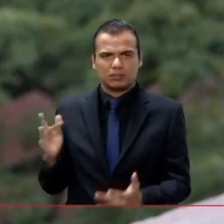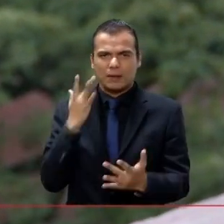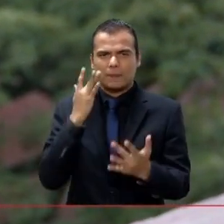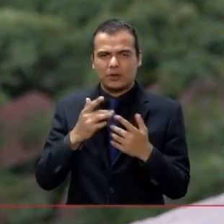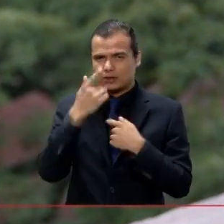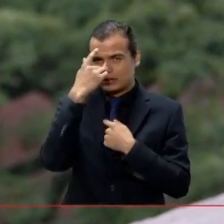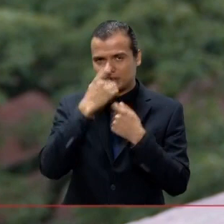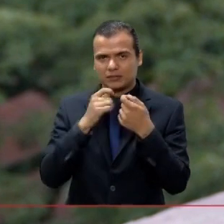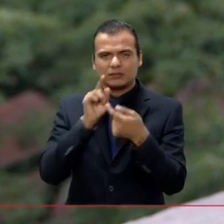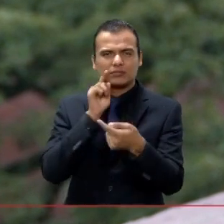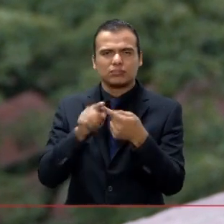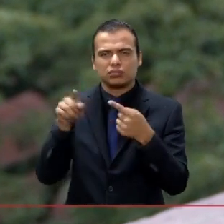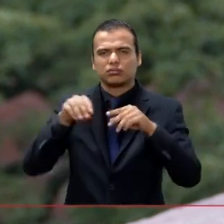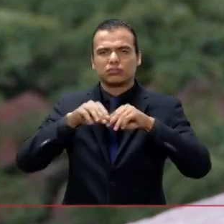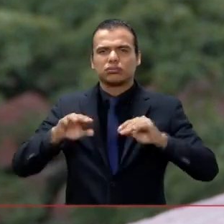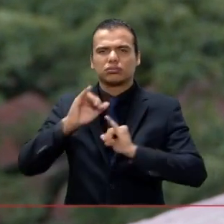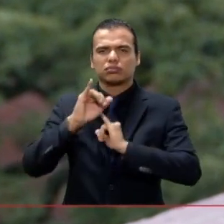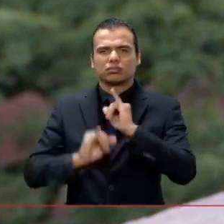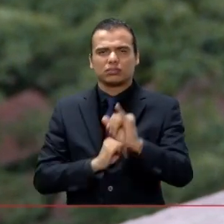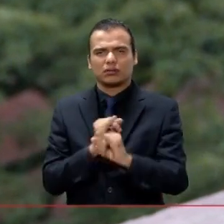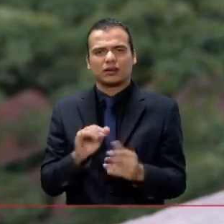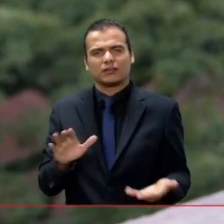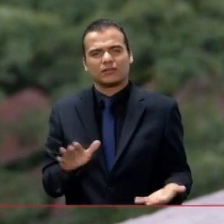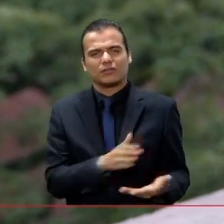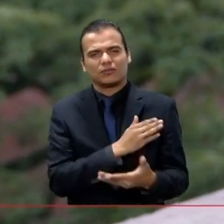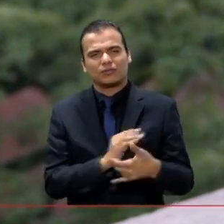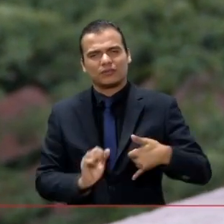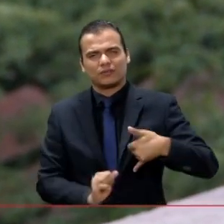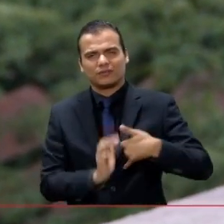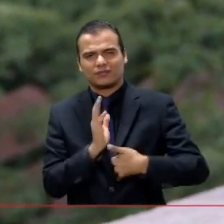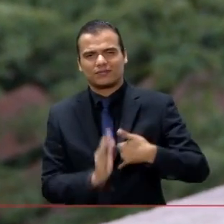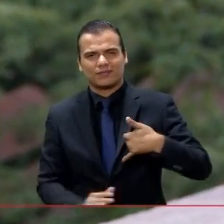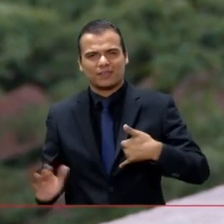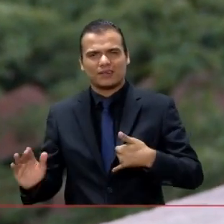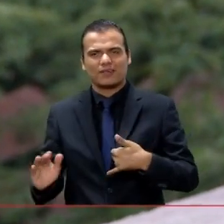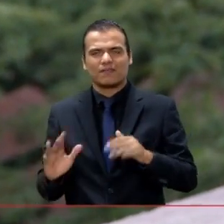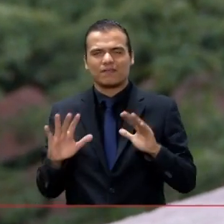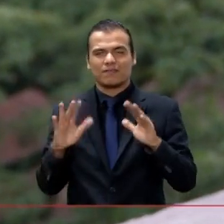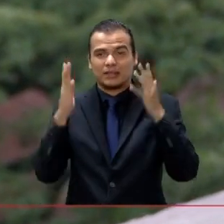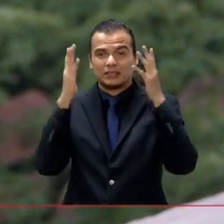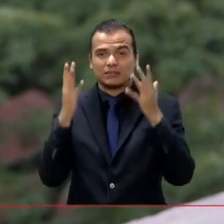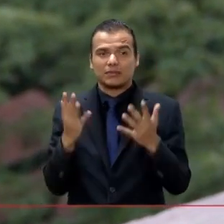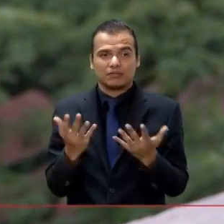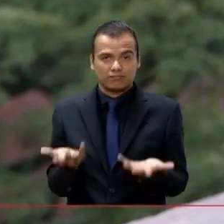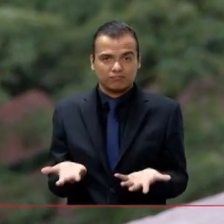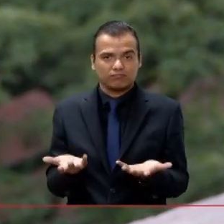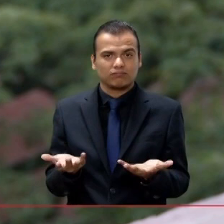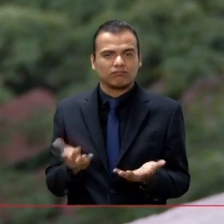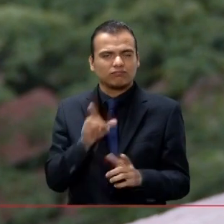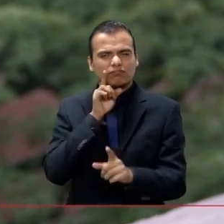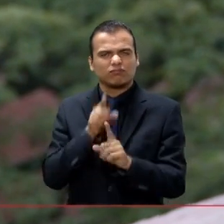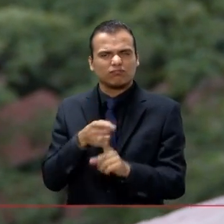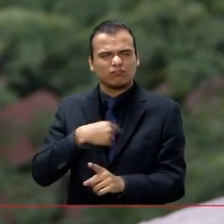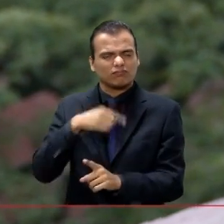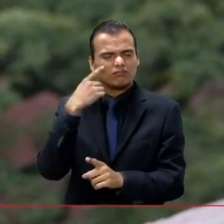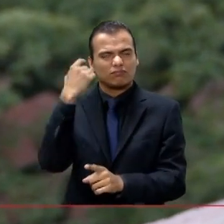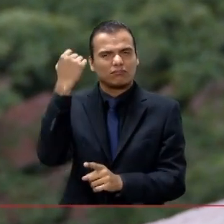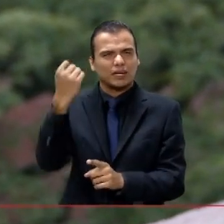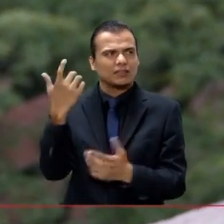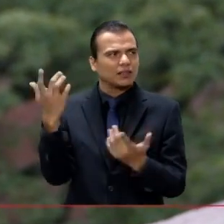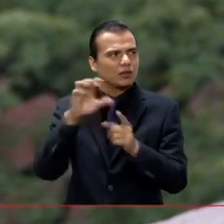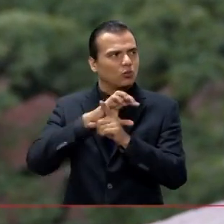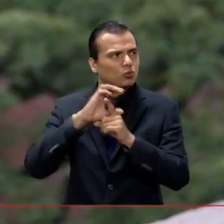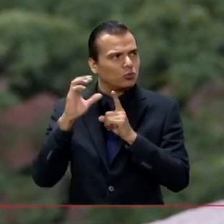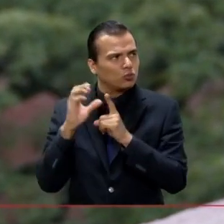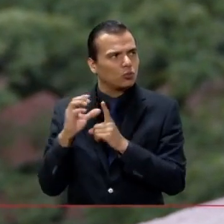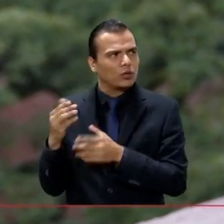de internacionalización del festival de música del Pacífico petrono Álvarez con la intención de poder Mostrar nuestra cultura con la intención de poder Mostrar